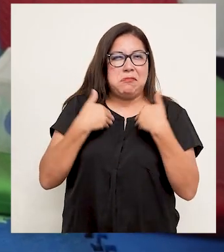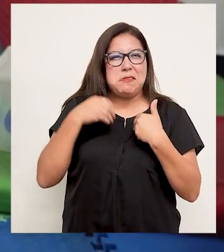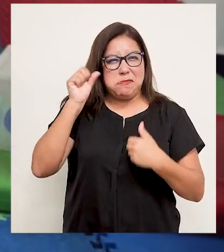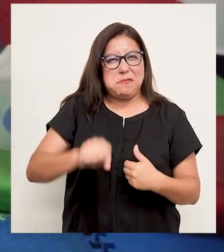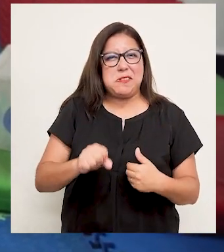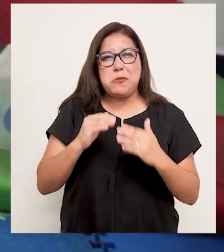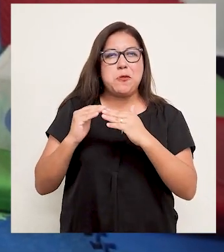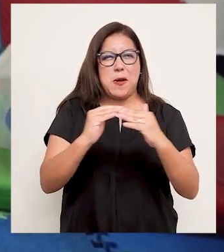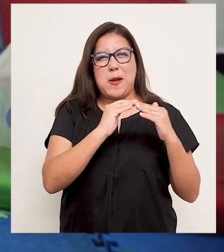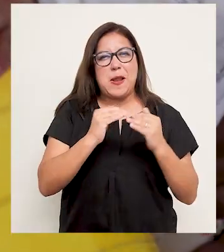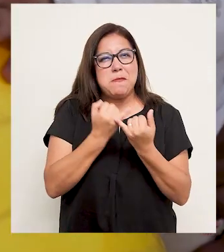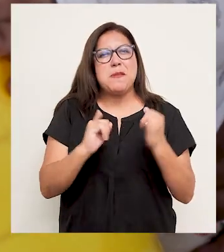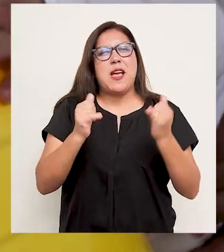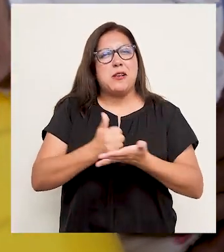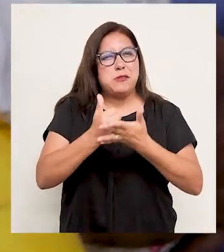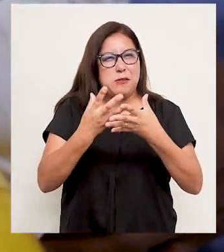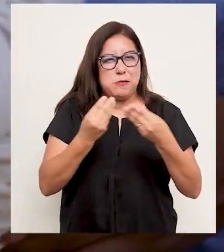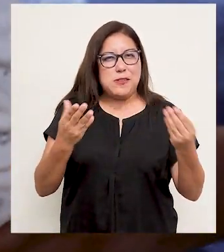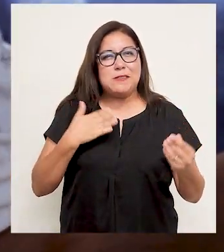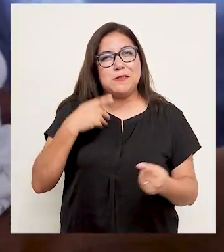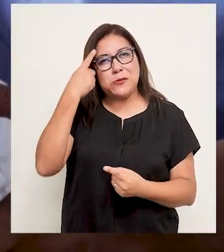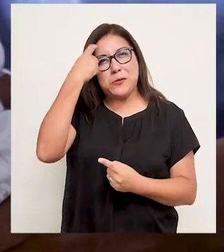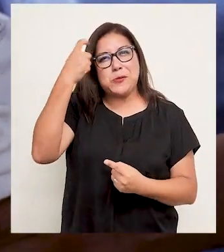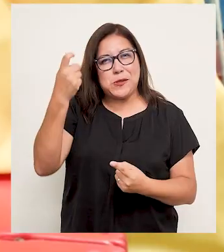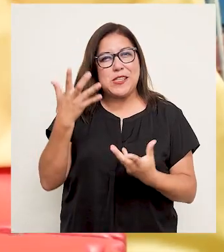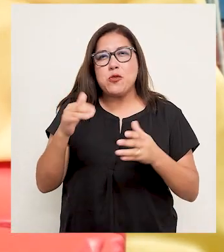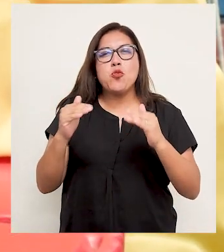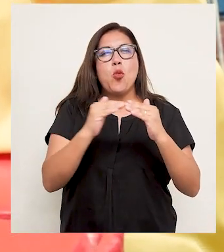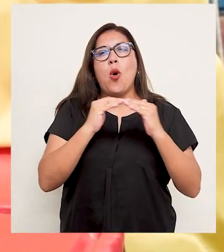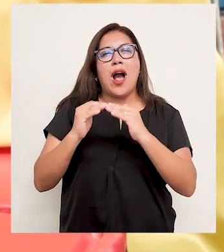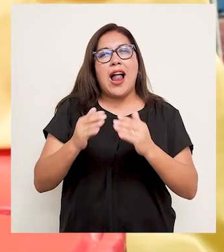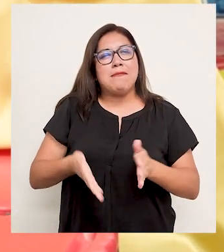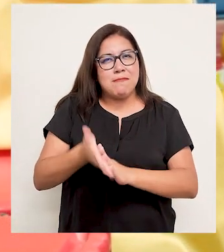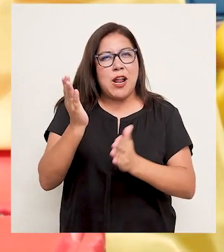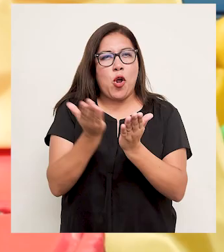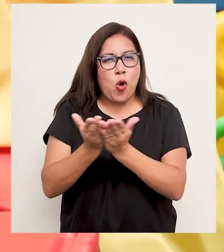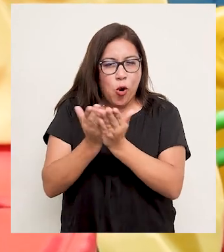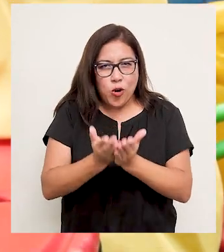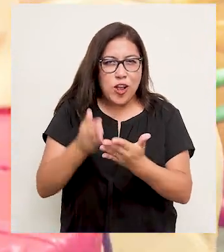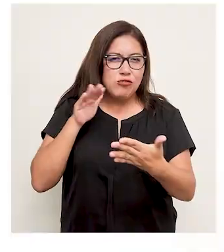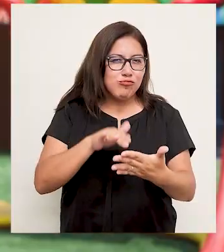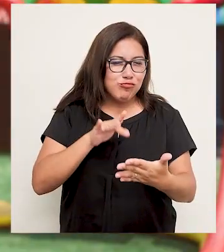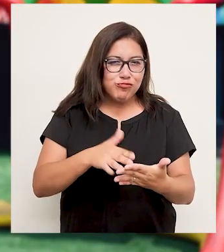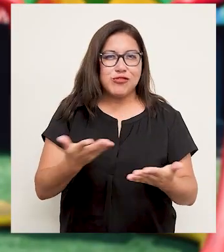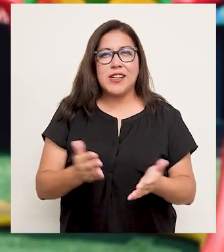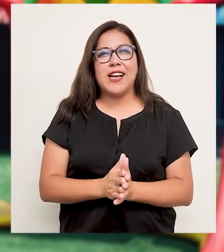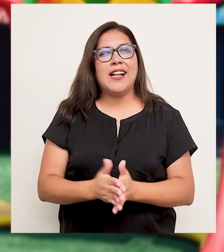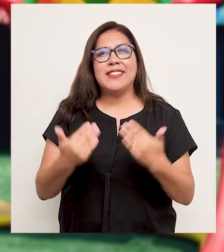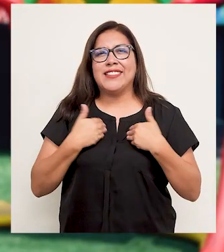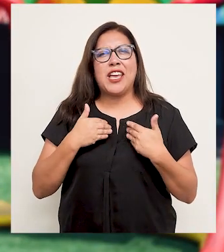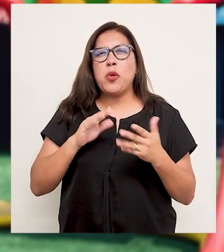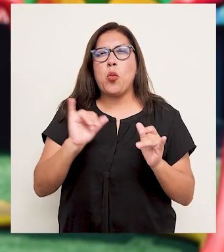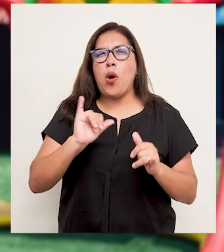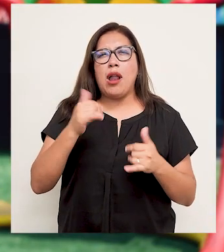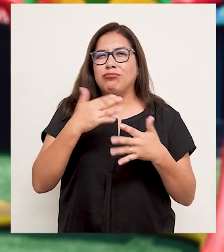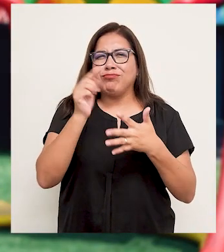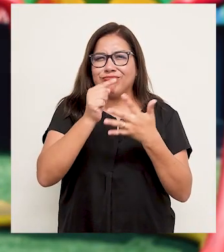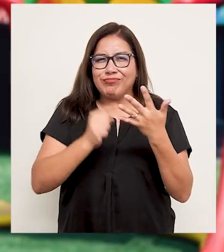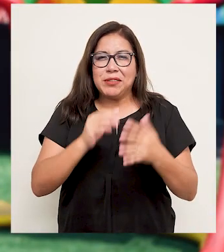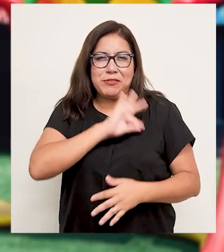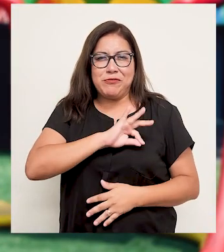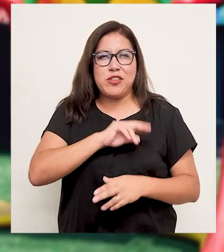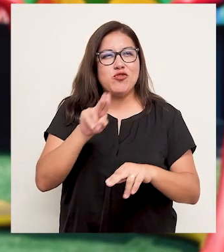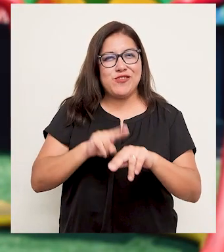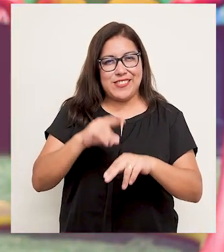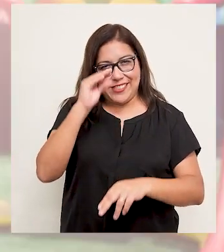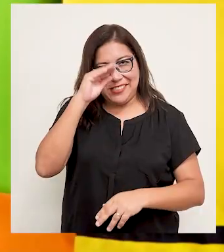idea. No va a ser independiente, va a ayudar mucho. Es mi idea, ¿no? Que ella sea como uno de ellos, que vaya a estudiar, que vaya a un colegio, que tenga todos los beneficios que tiene